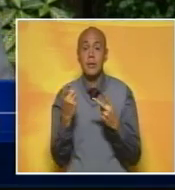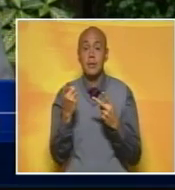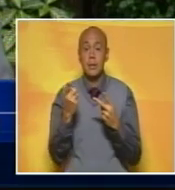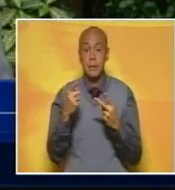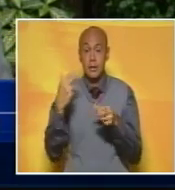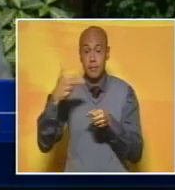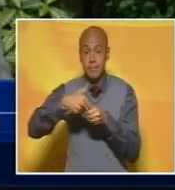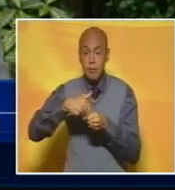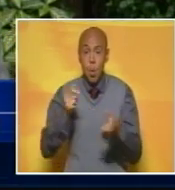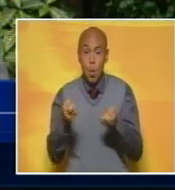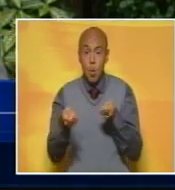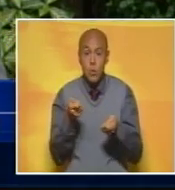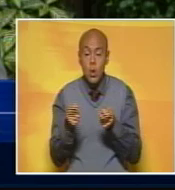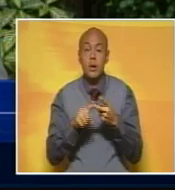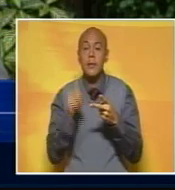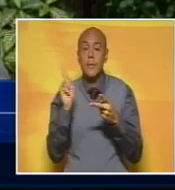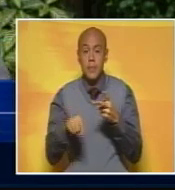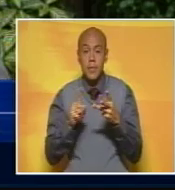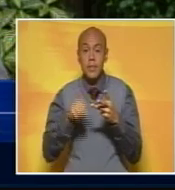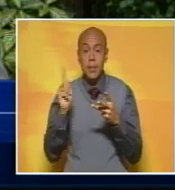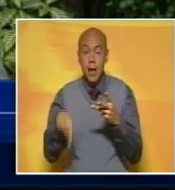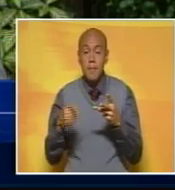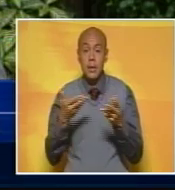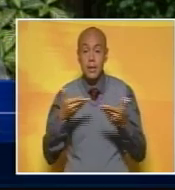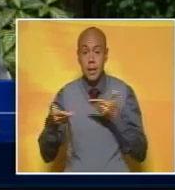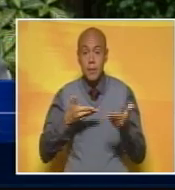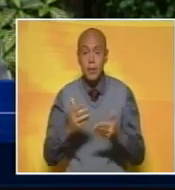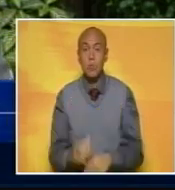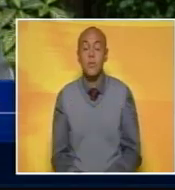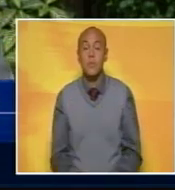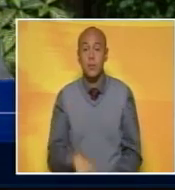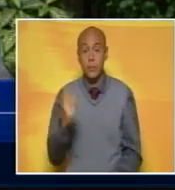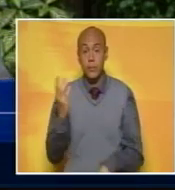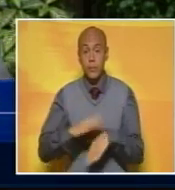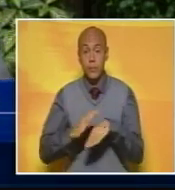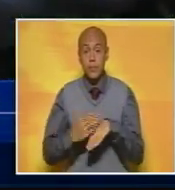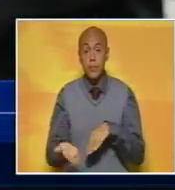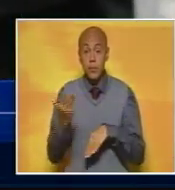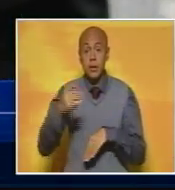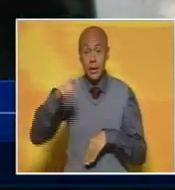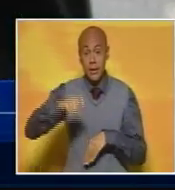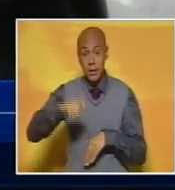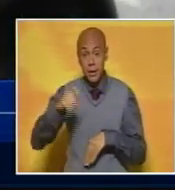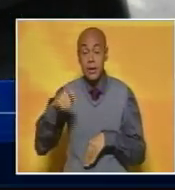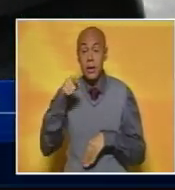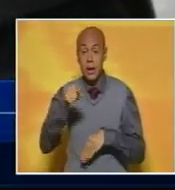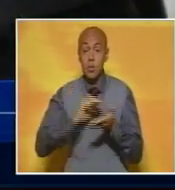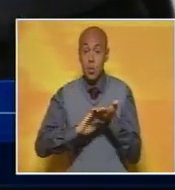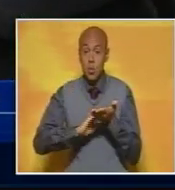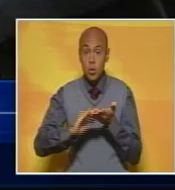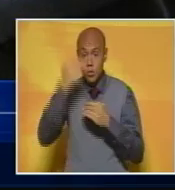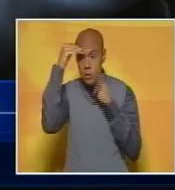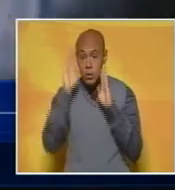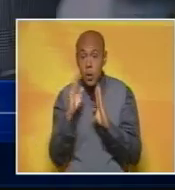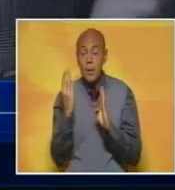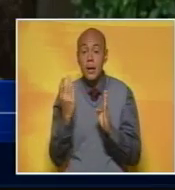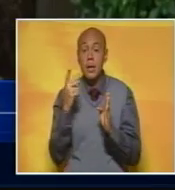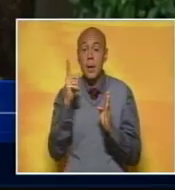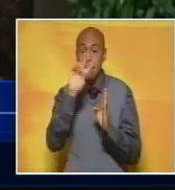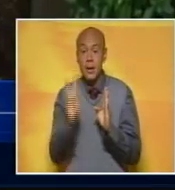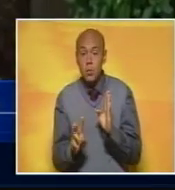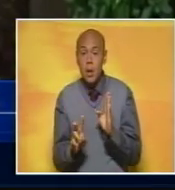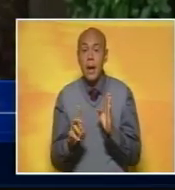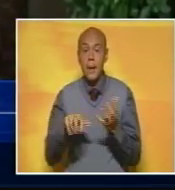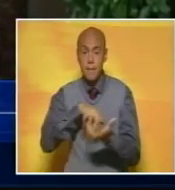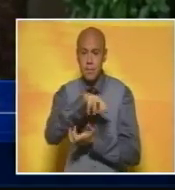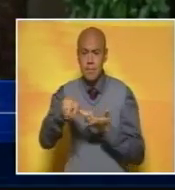de la gasolina, lo que está ocurriendo con el tema de los servicios públicos. Era necesario atender directamente estos problemas para evitar que el país caiga en una